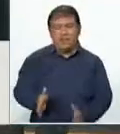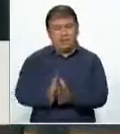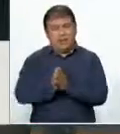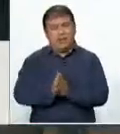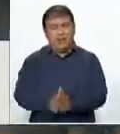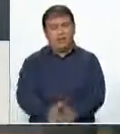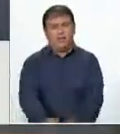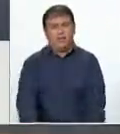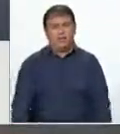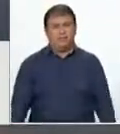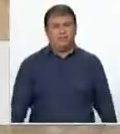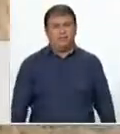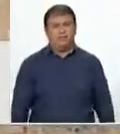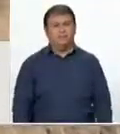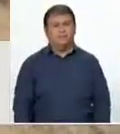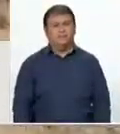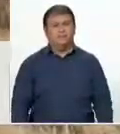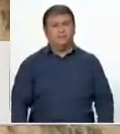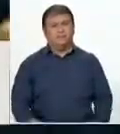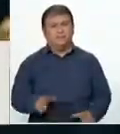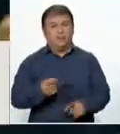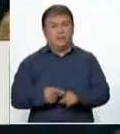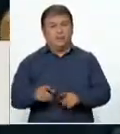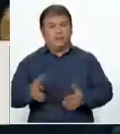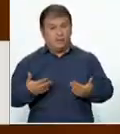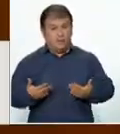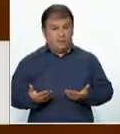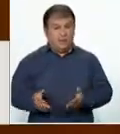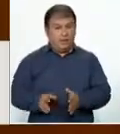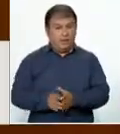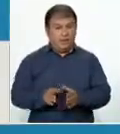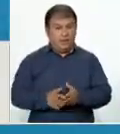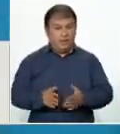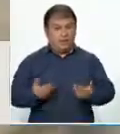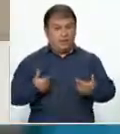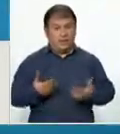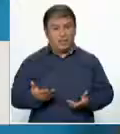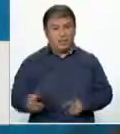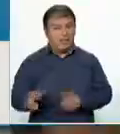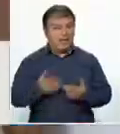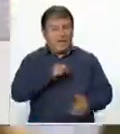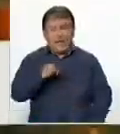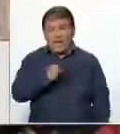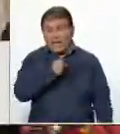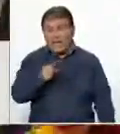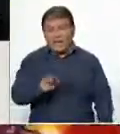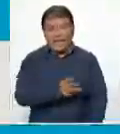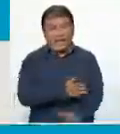que sigo enamorada.